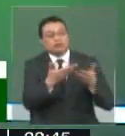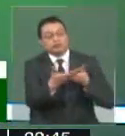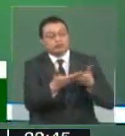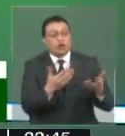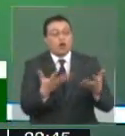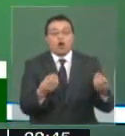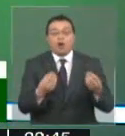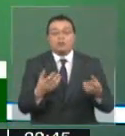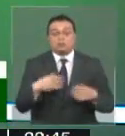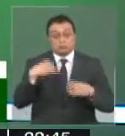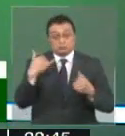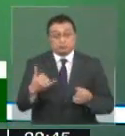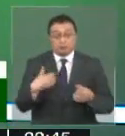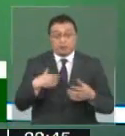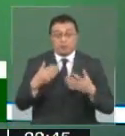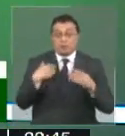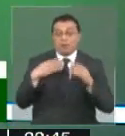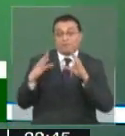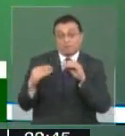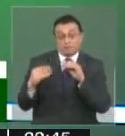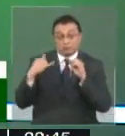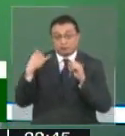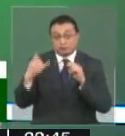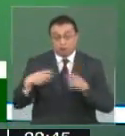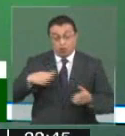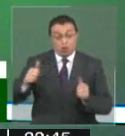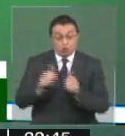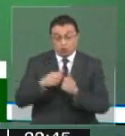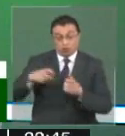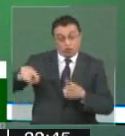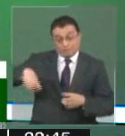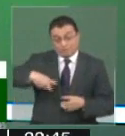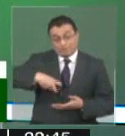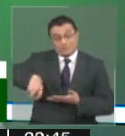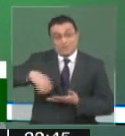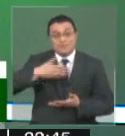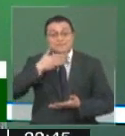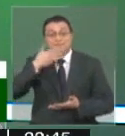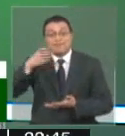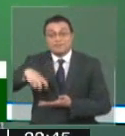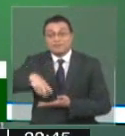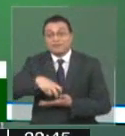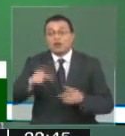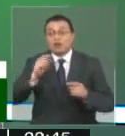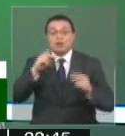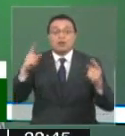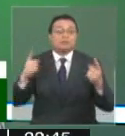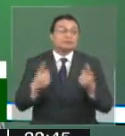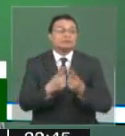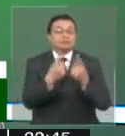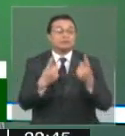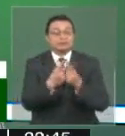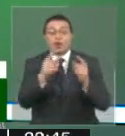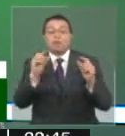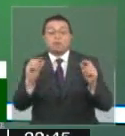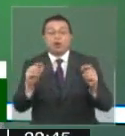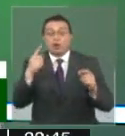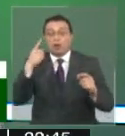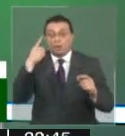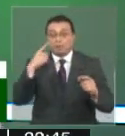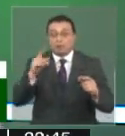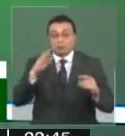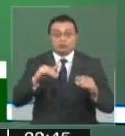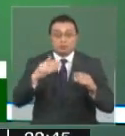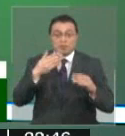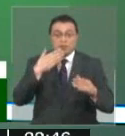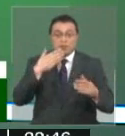Bien, seguimos hablando, no hemos podido esquiar juntos. Porque no alcanzamos a coordinar, pero yo creo que voy a